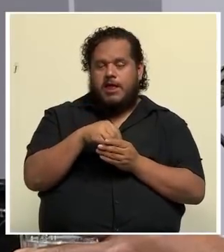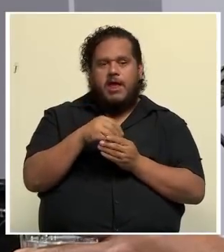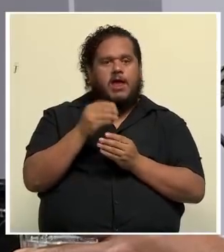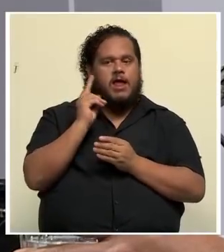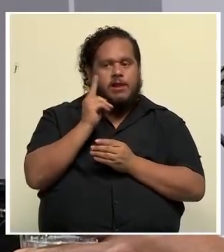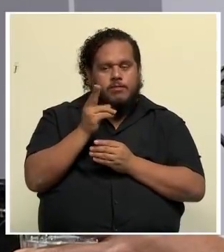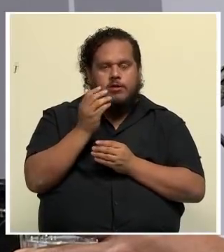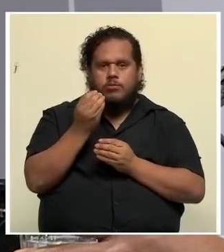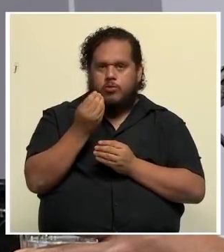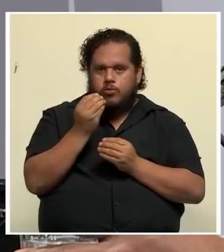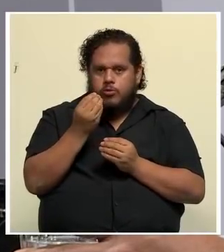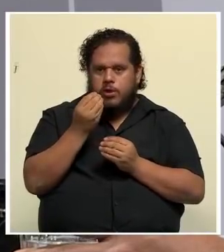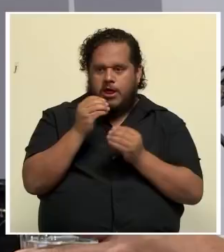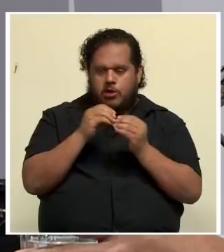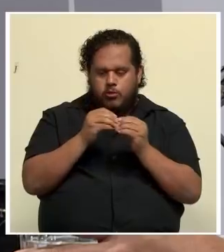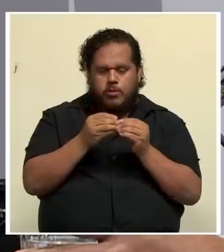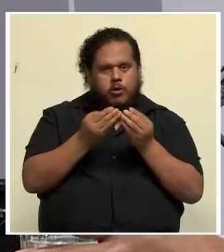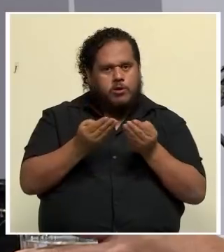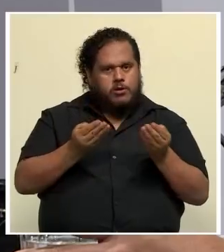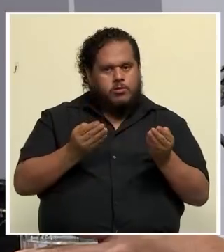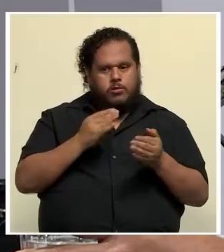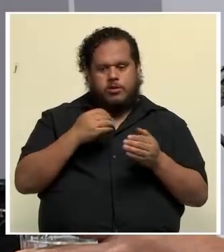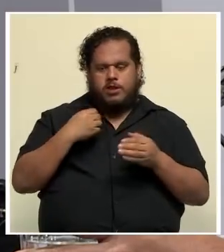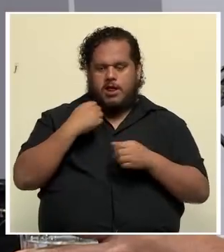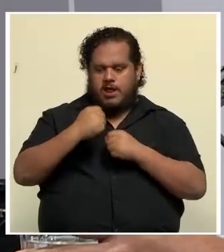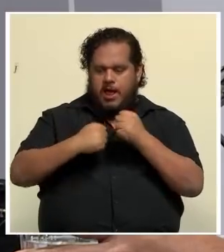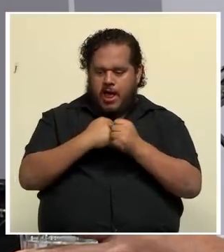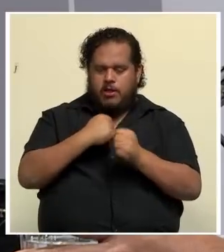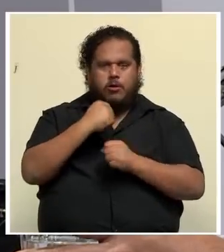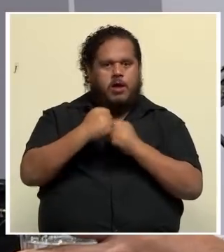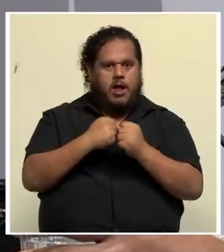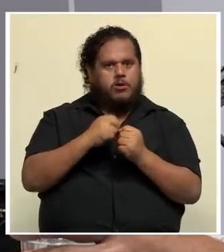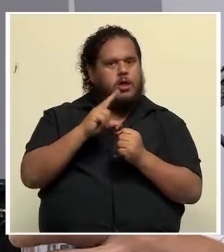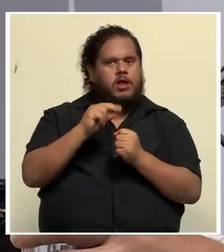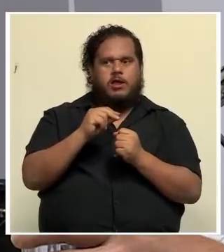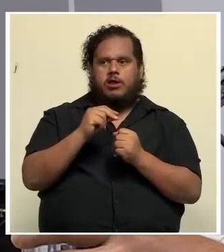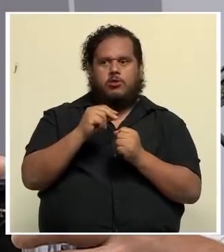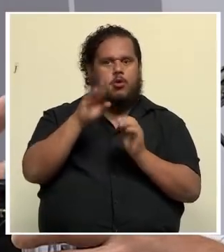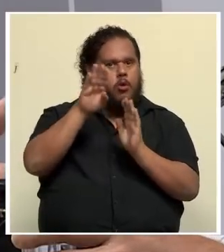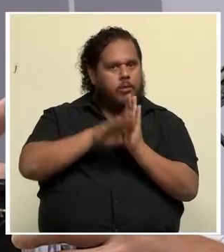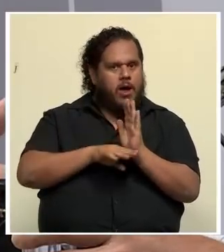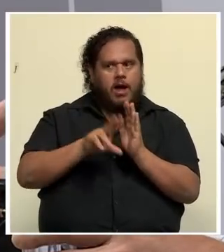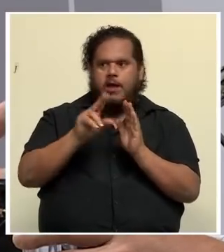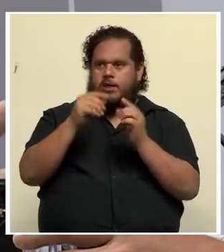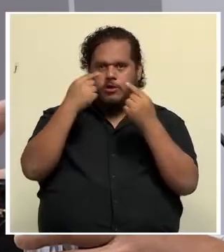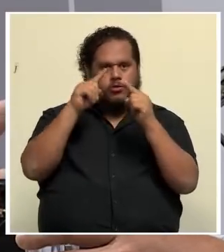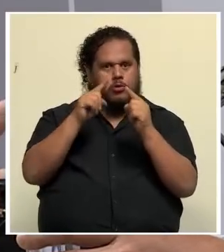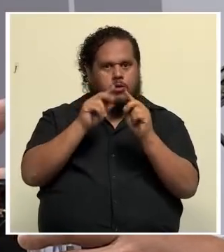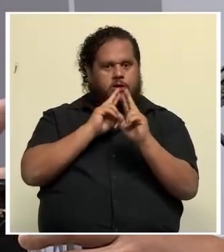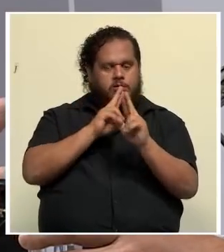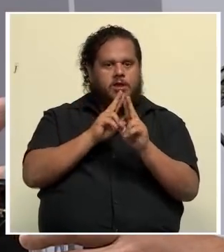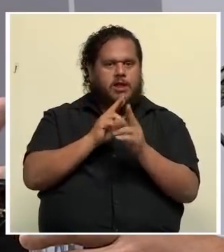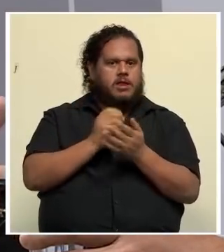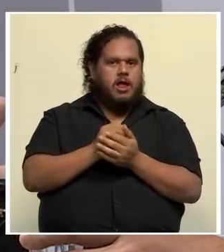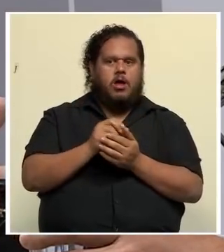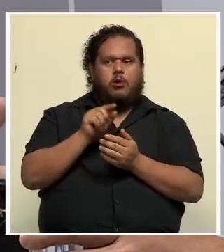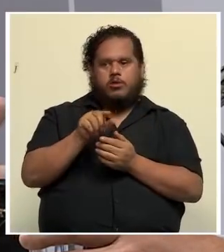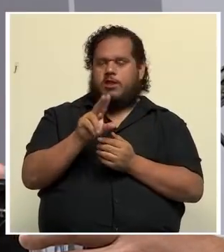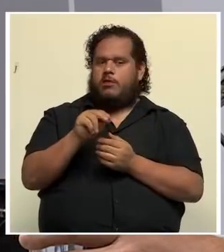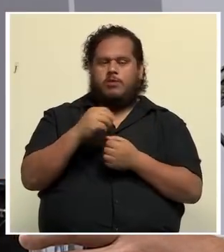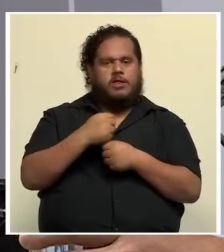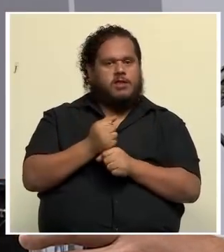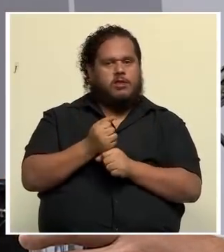cantidad de recursos todos los años y no baja o no logra el resultado, pues las cosas no las está haciendo de la mejor